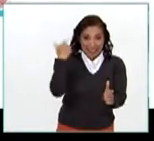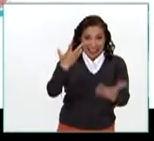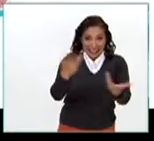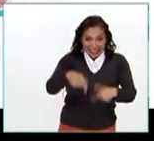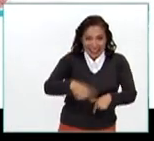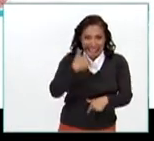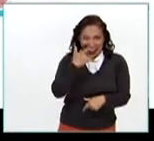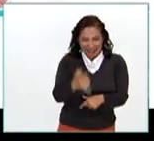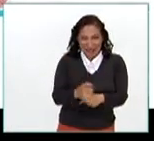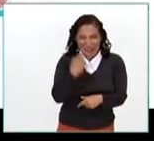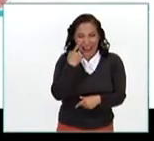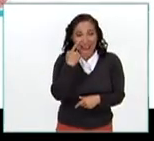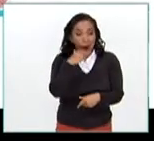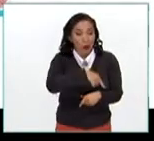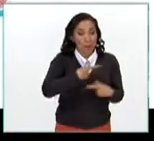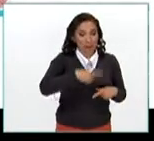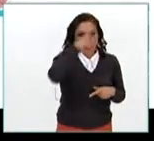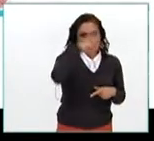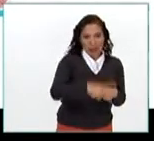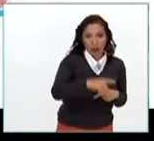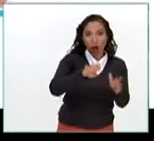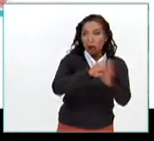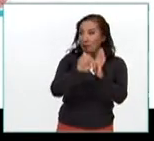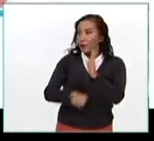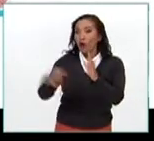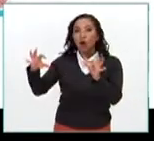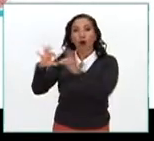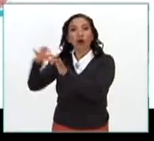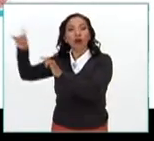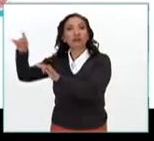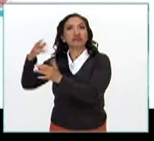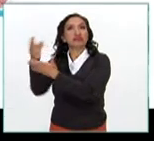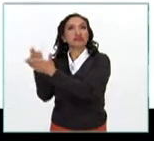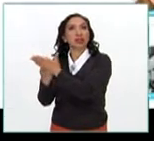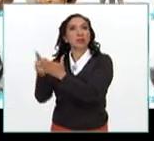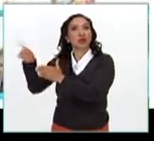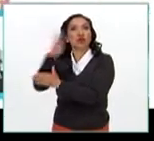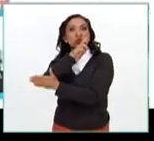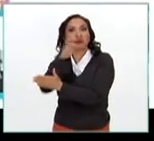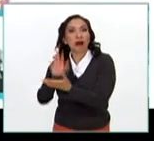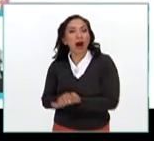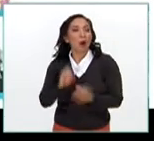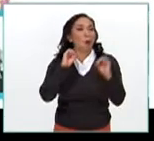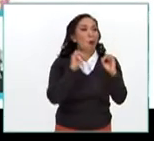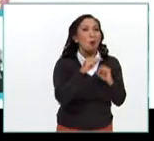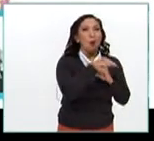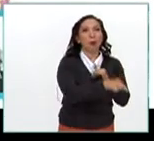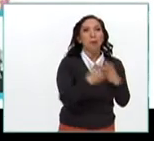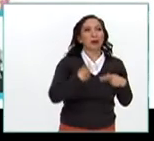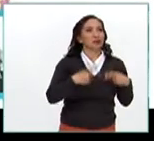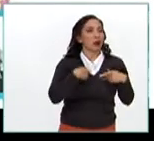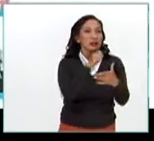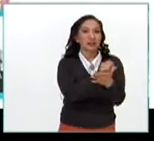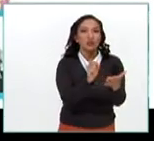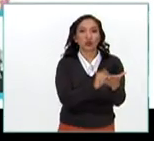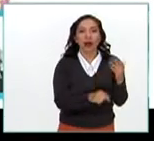hicieron muy chistosos, de un mexicano con un ilustrador ruso, o